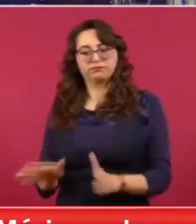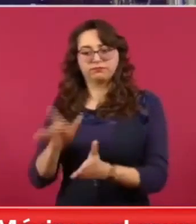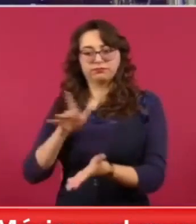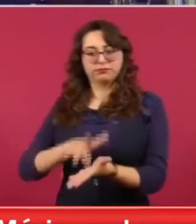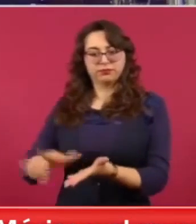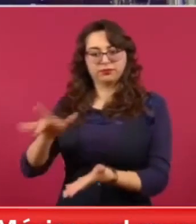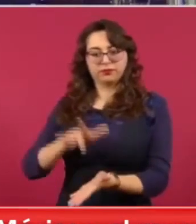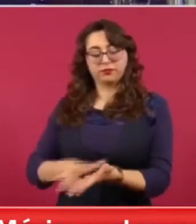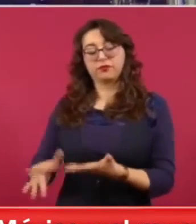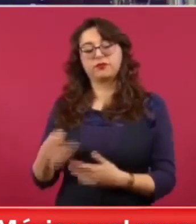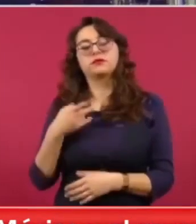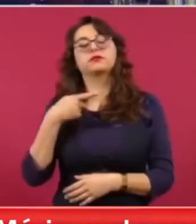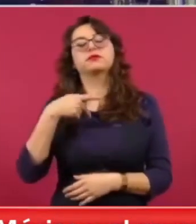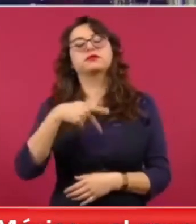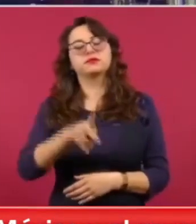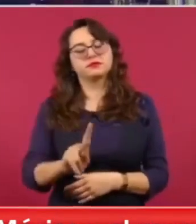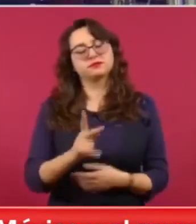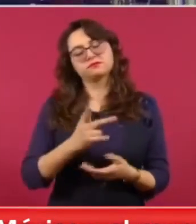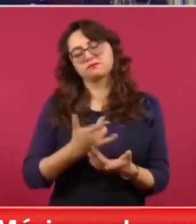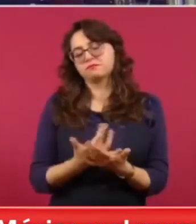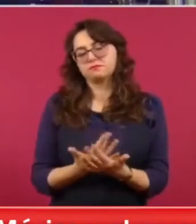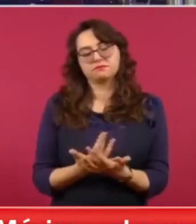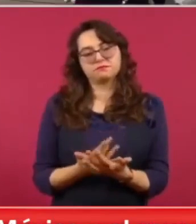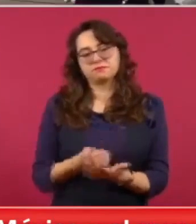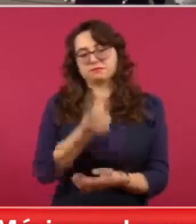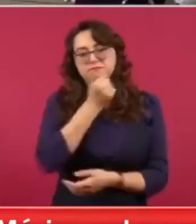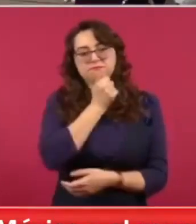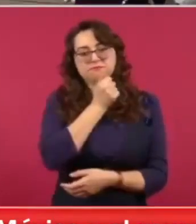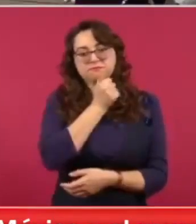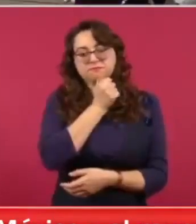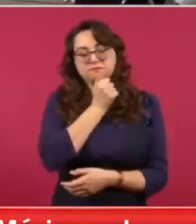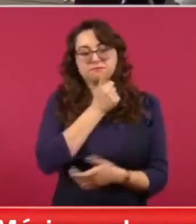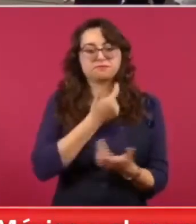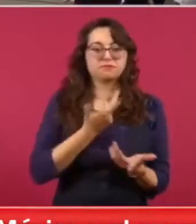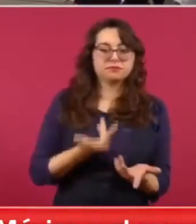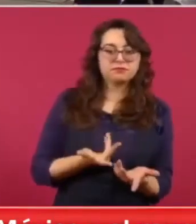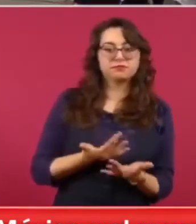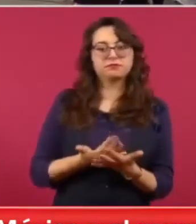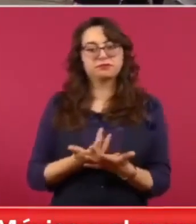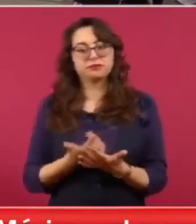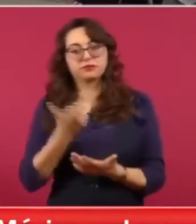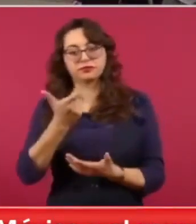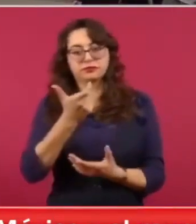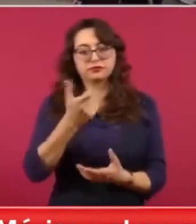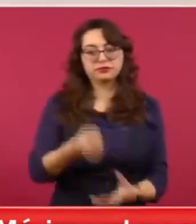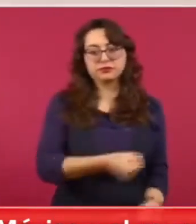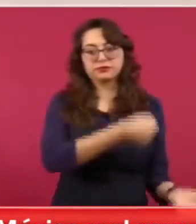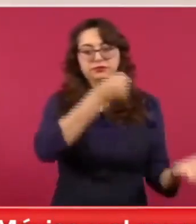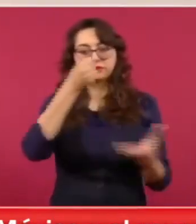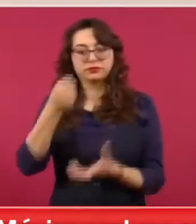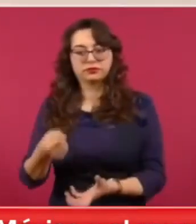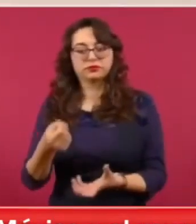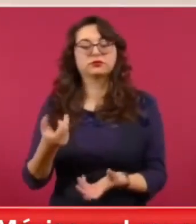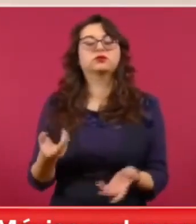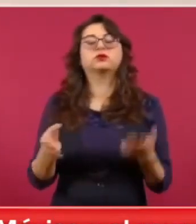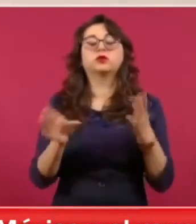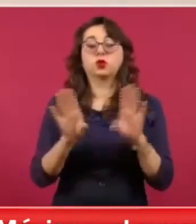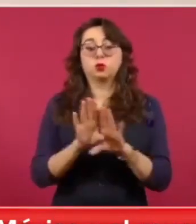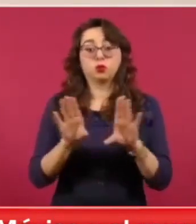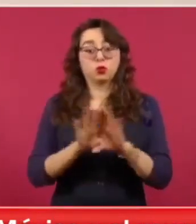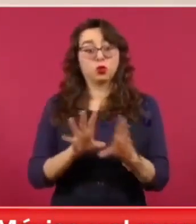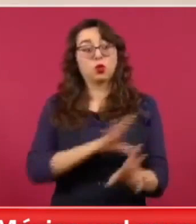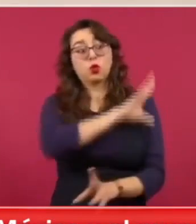Pero todavía hay que ver si van a entregarlo completo,